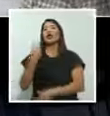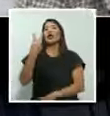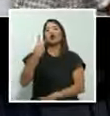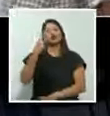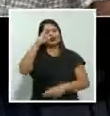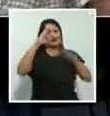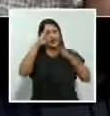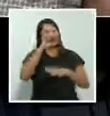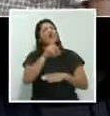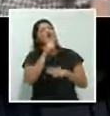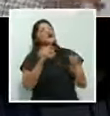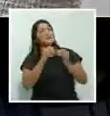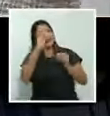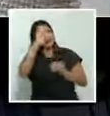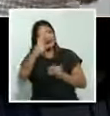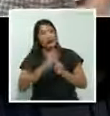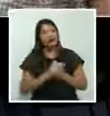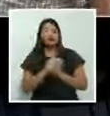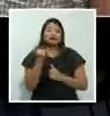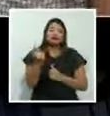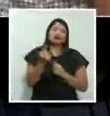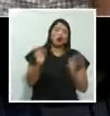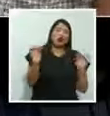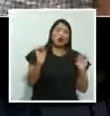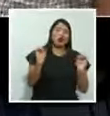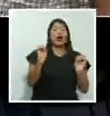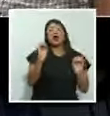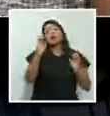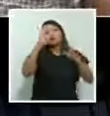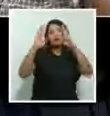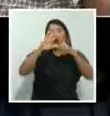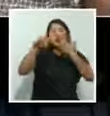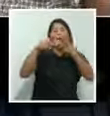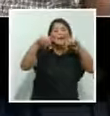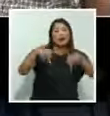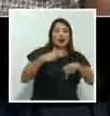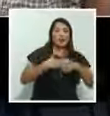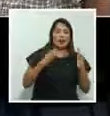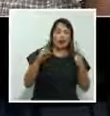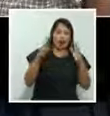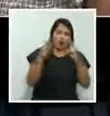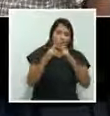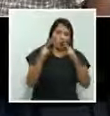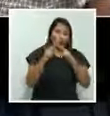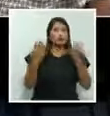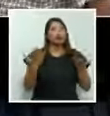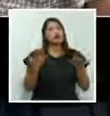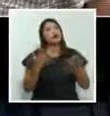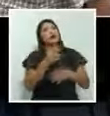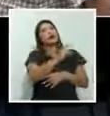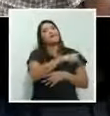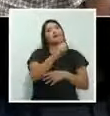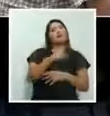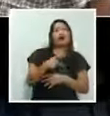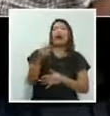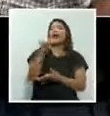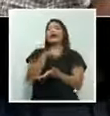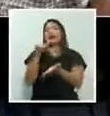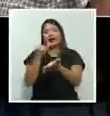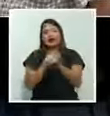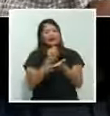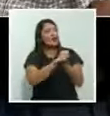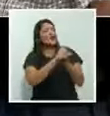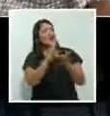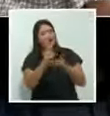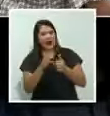Un saludo. ¿A quién más saludamos? Nada más, a todos que me conocen. Sí, que Punta Arenas. Punta Arenas, San José. San Rafael y